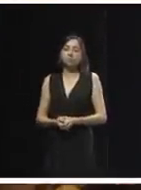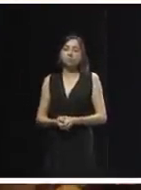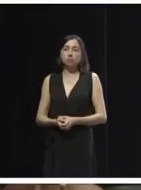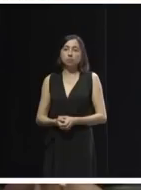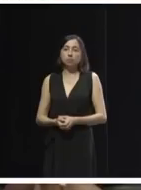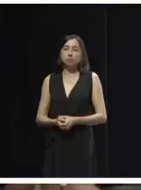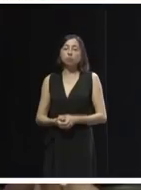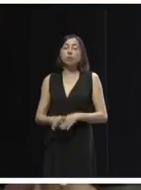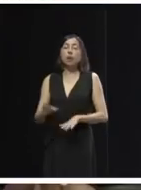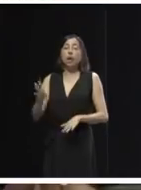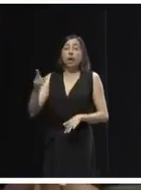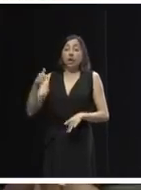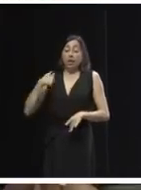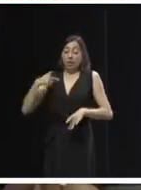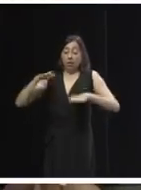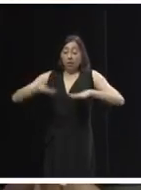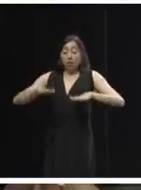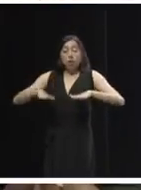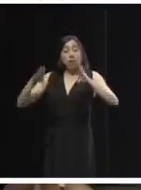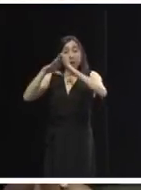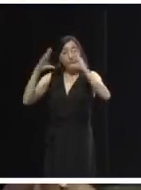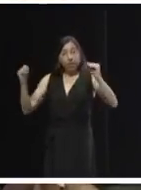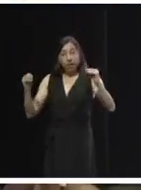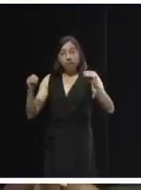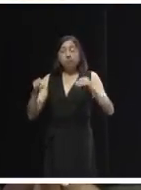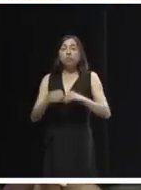Estoy en Andalucía.